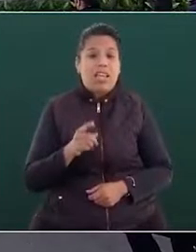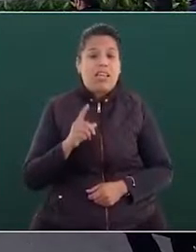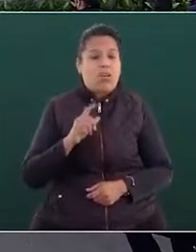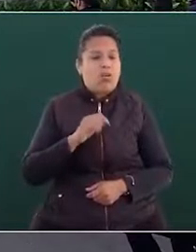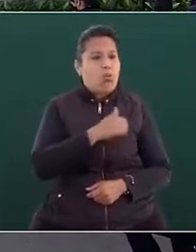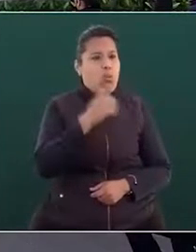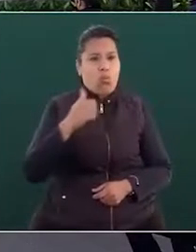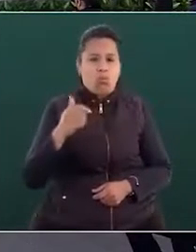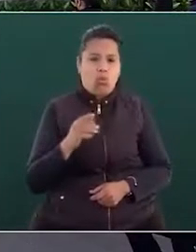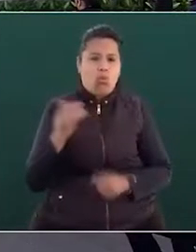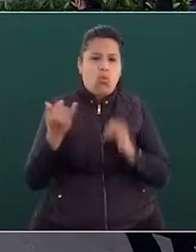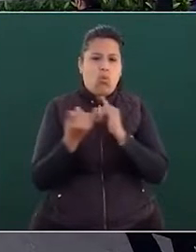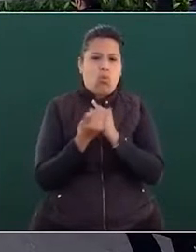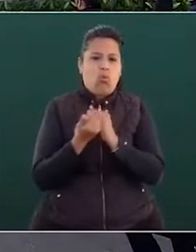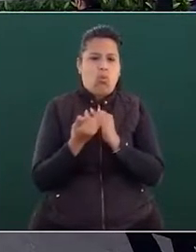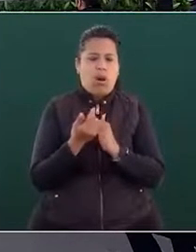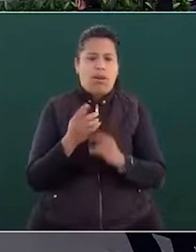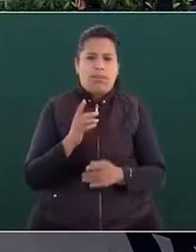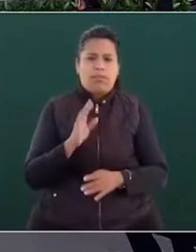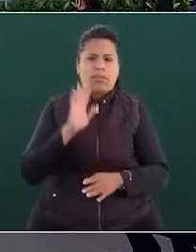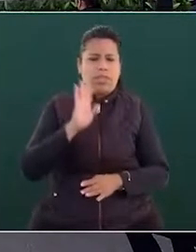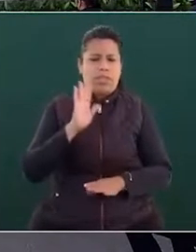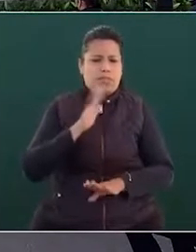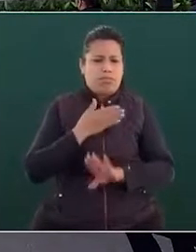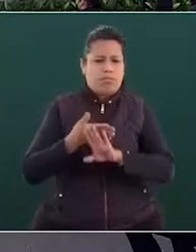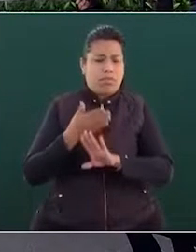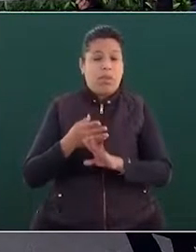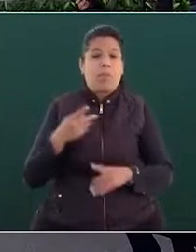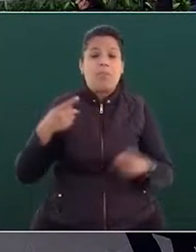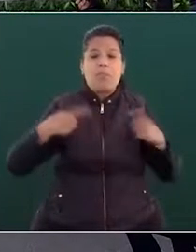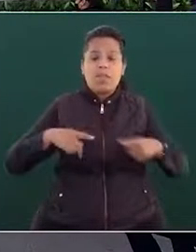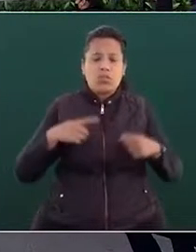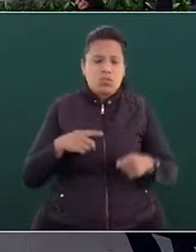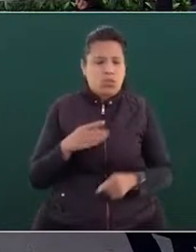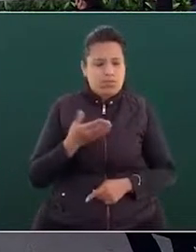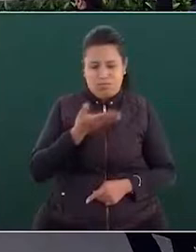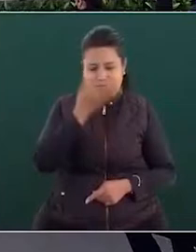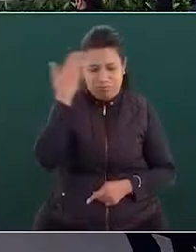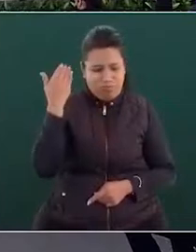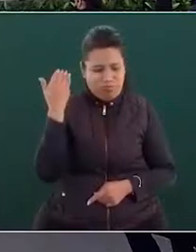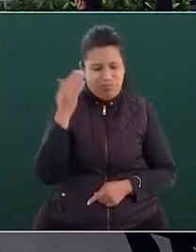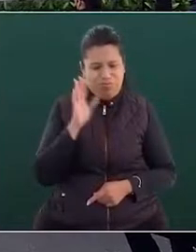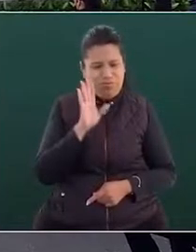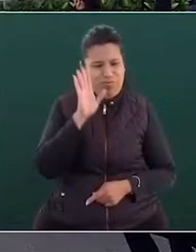ignorancia, o sea,